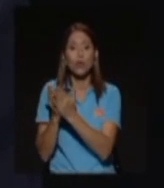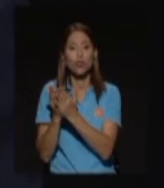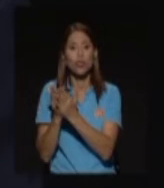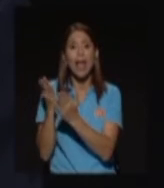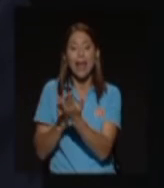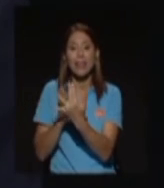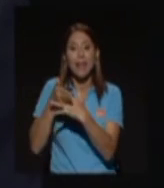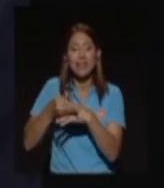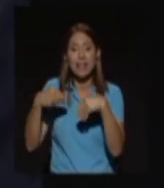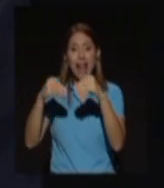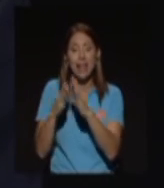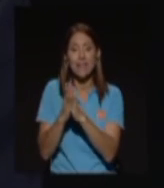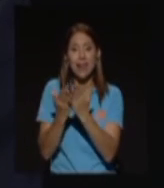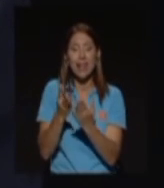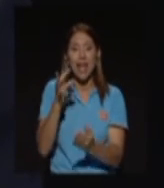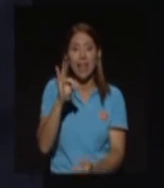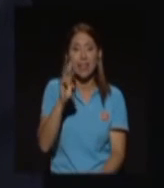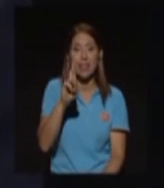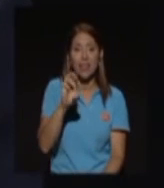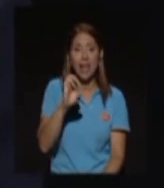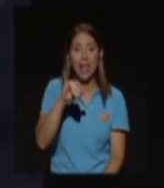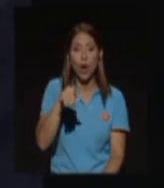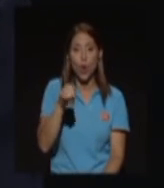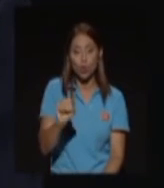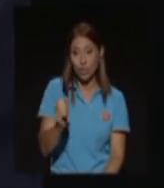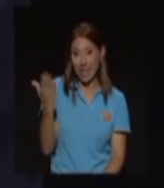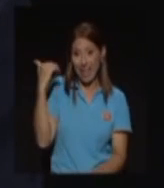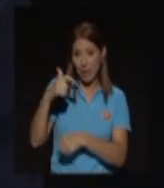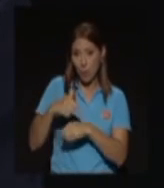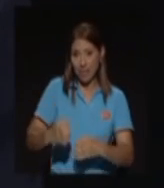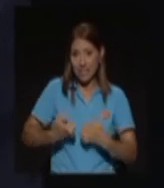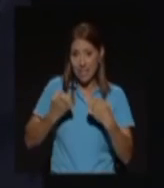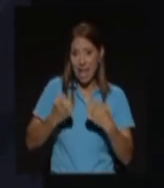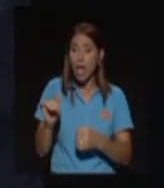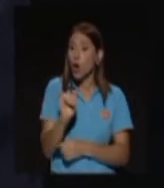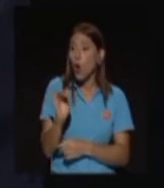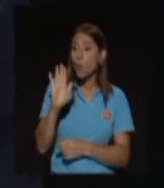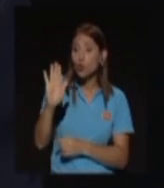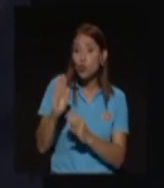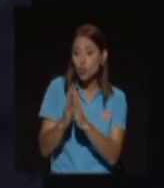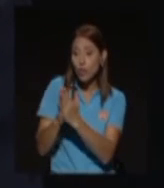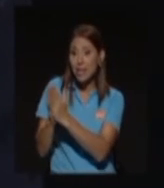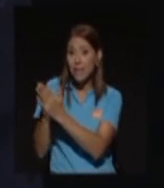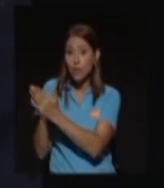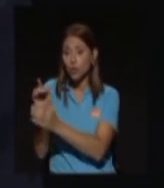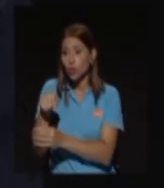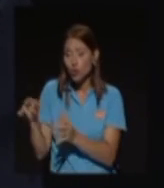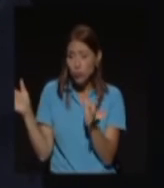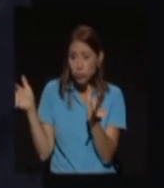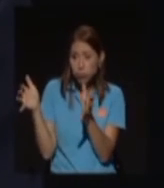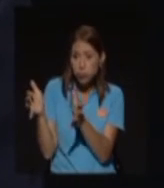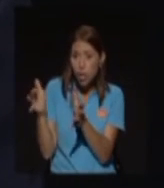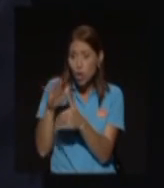de la librería Trejos que existía en esa época, ¿verdad? Y como su biblioteca fue donada por su familia a